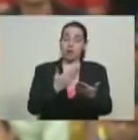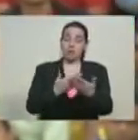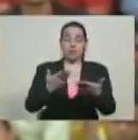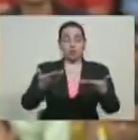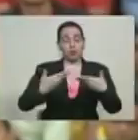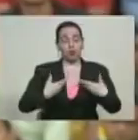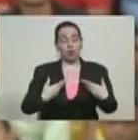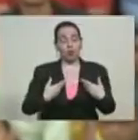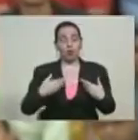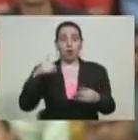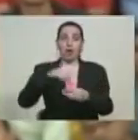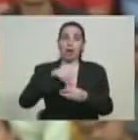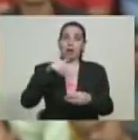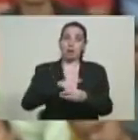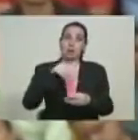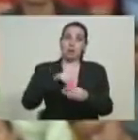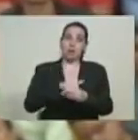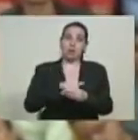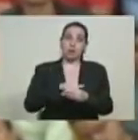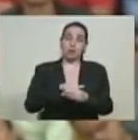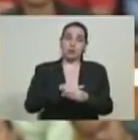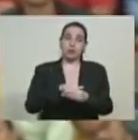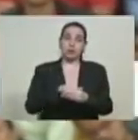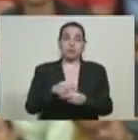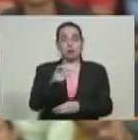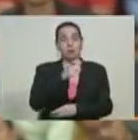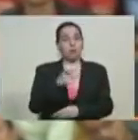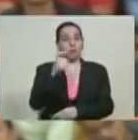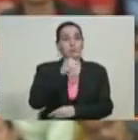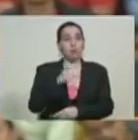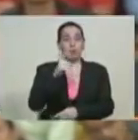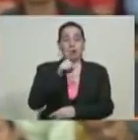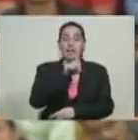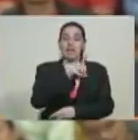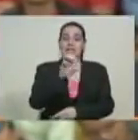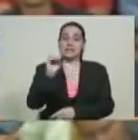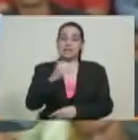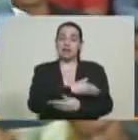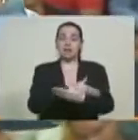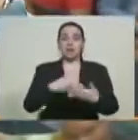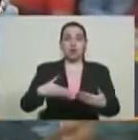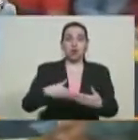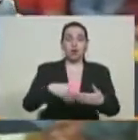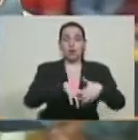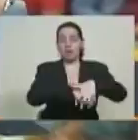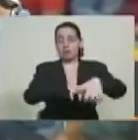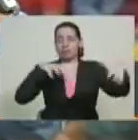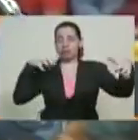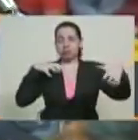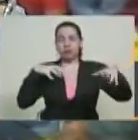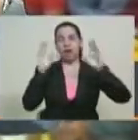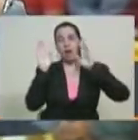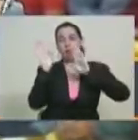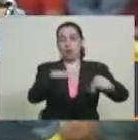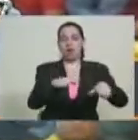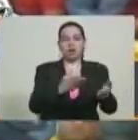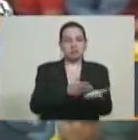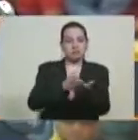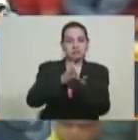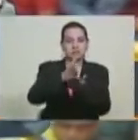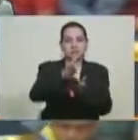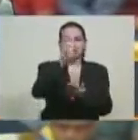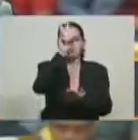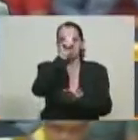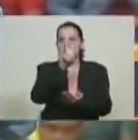Sí, yo les pido, vamos a buscar 10 millones de votos para consolidar el camino de